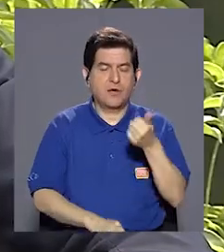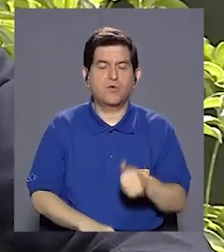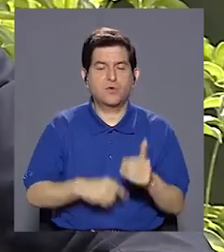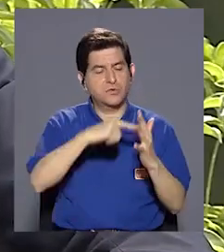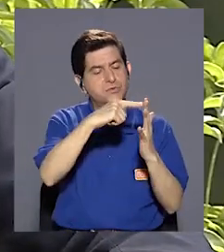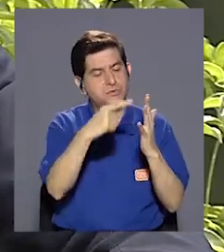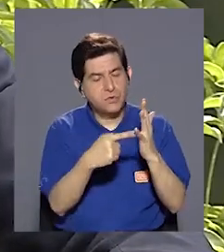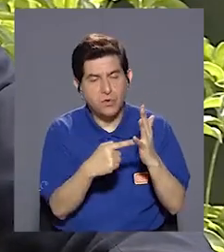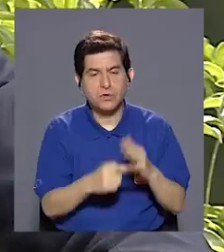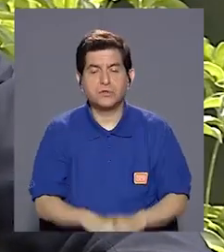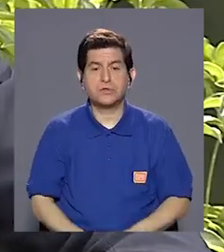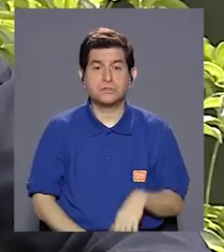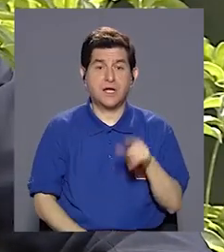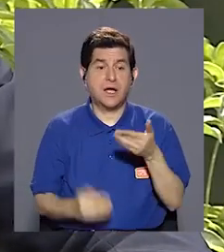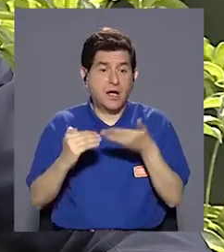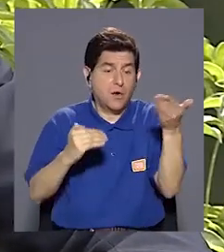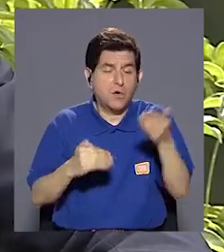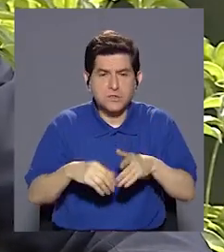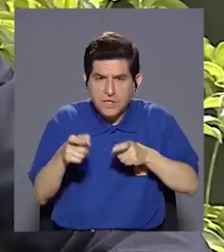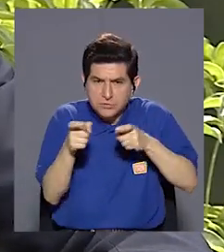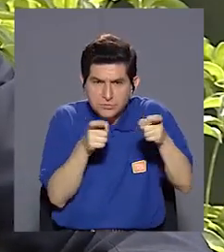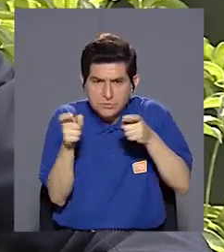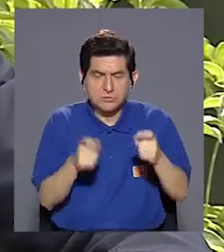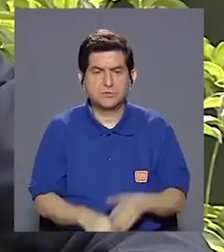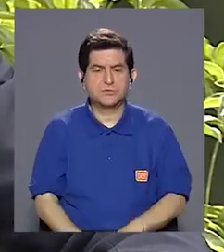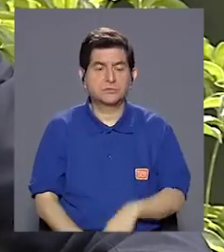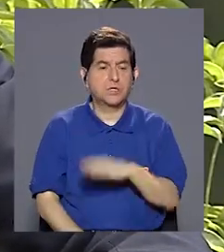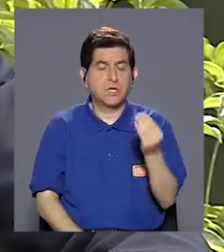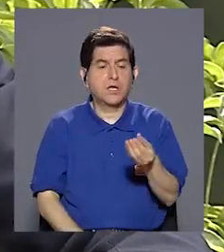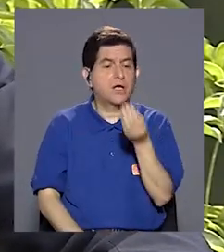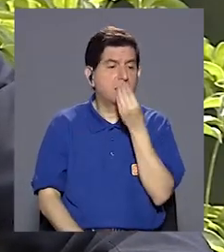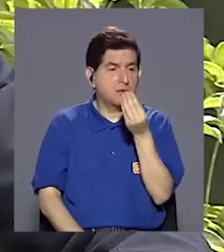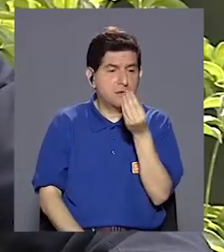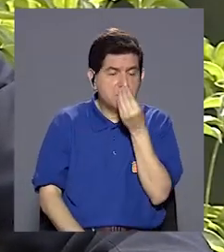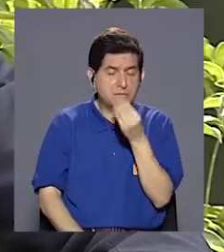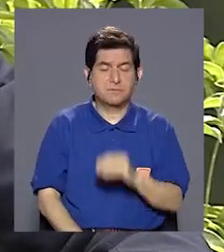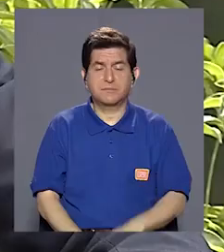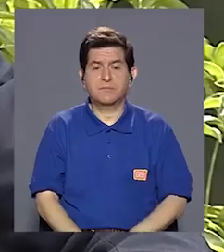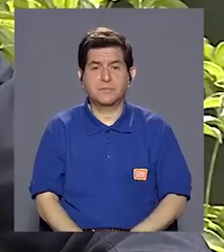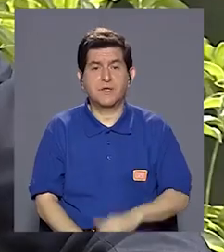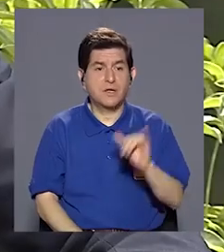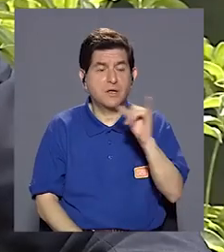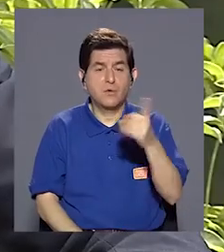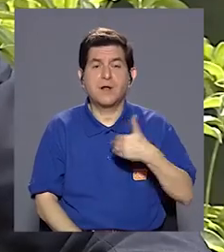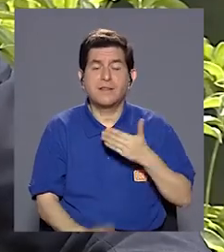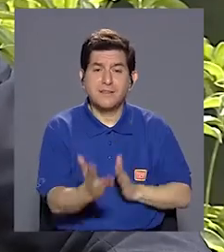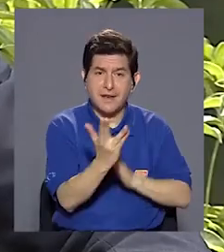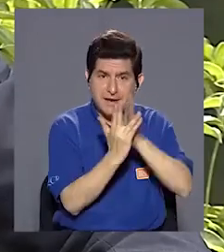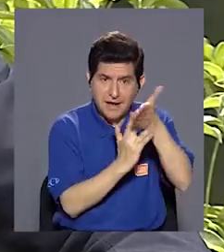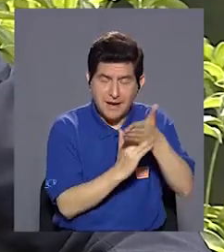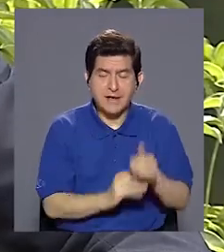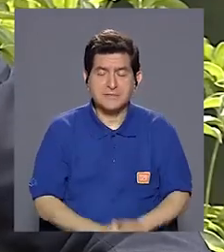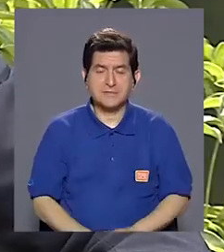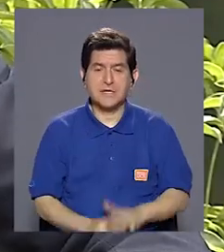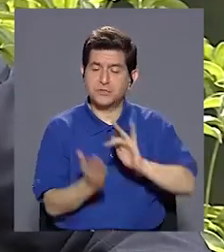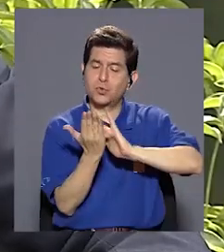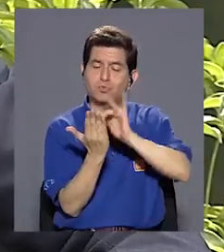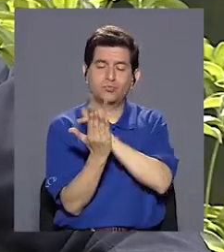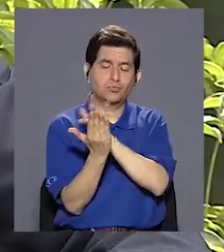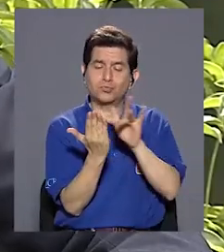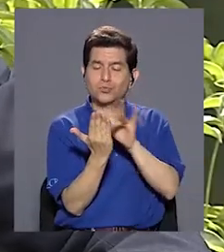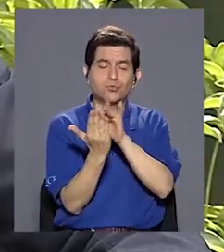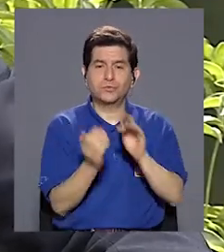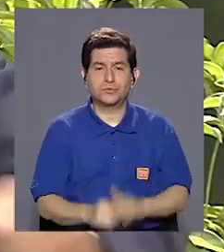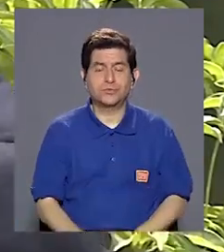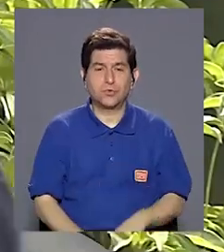dedos, nos permite manipular objetos e incluso alimentarnos, ¿verdad? Lo que es, por ejemplo, tener acceso a un celular donde uno